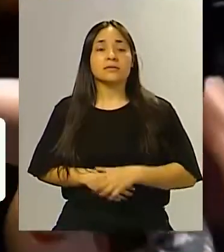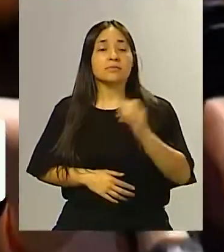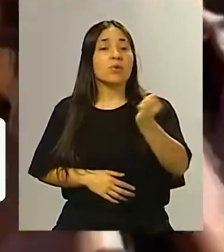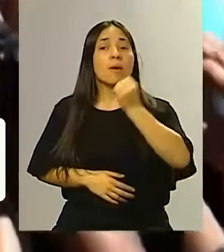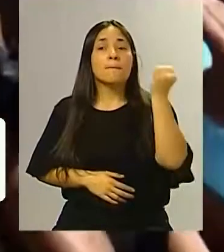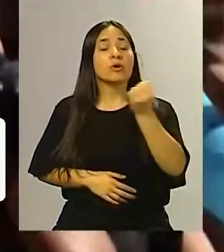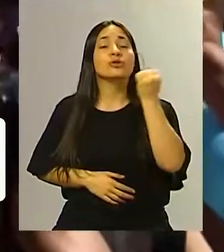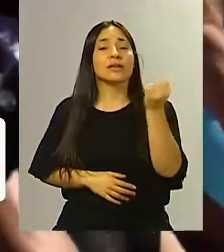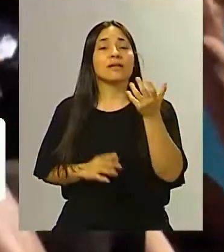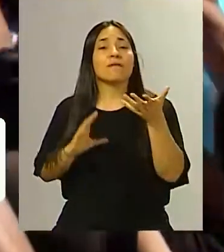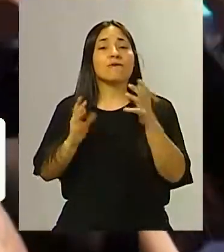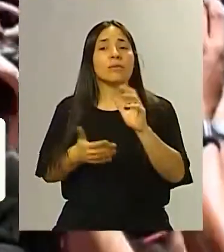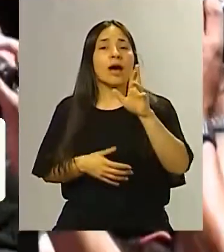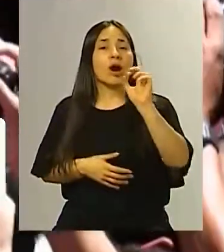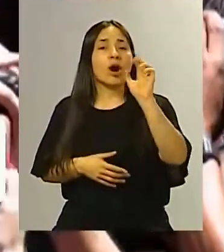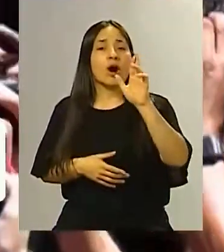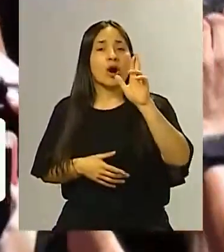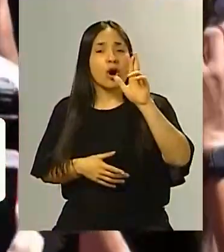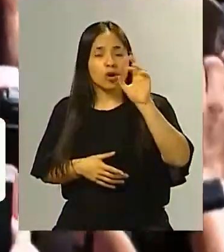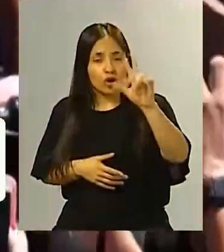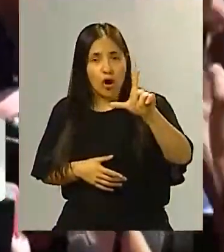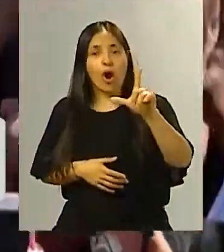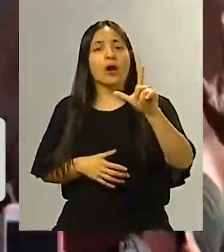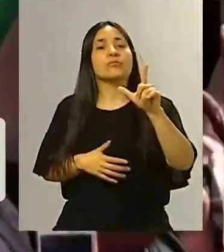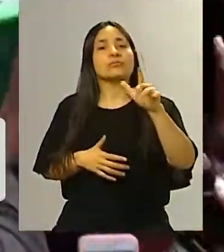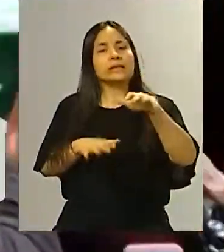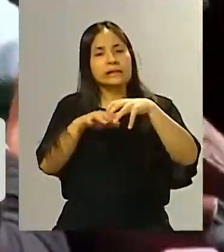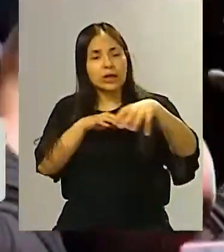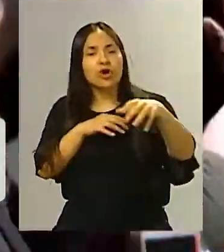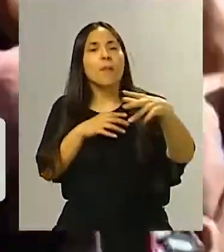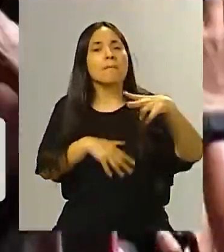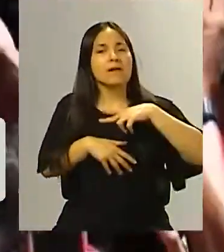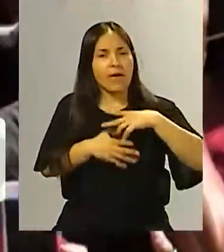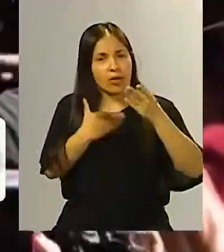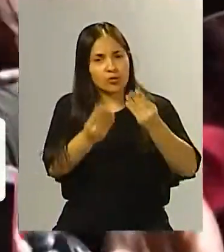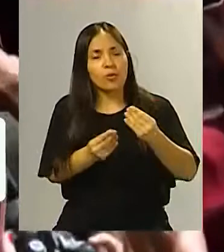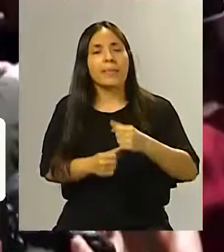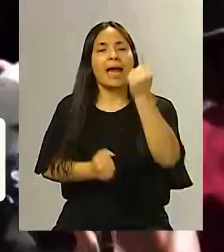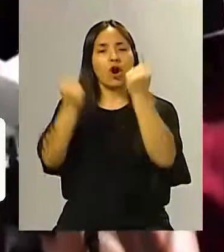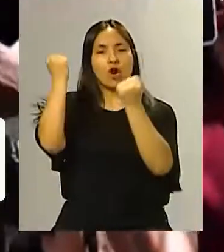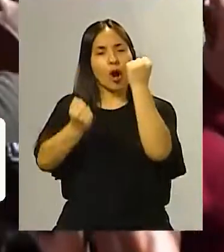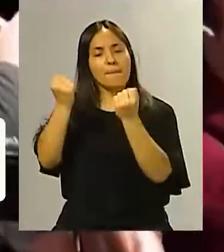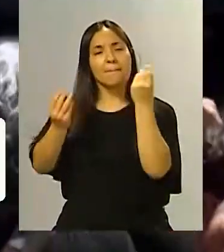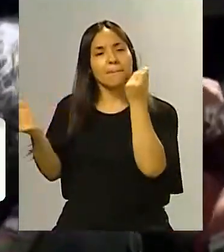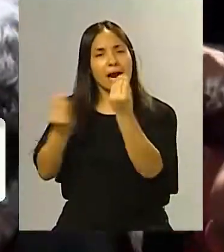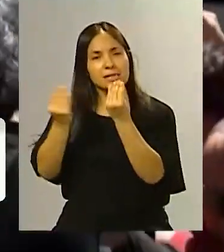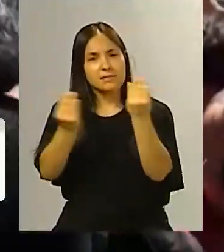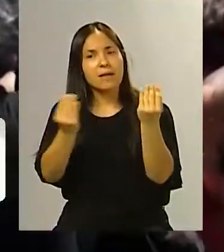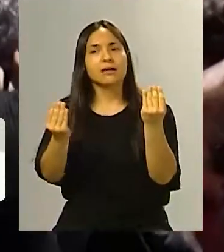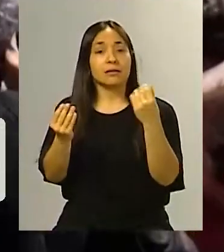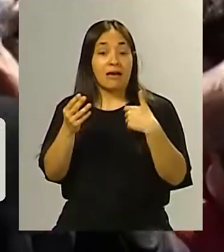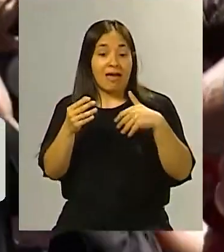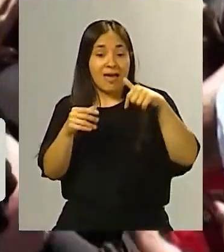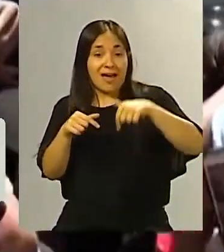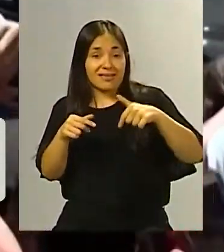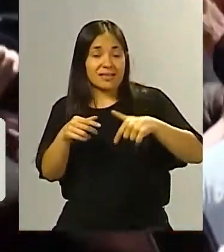un rol para ayudar el sector privado, para participar en la economía, para enfrentar toda la recesión que